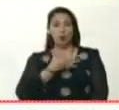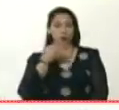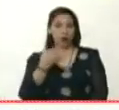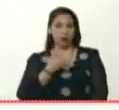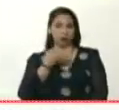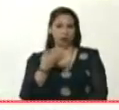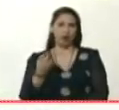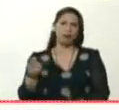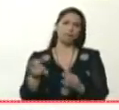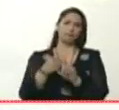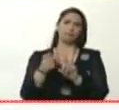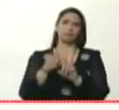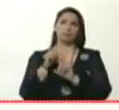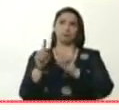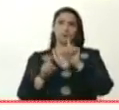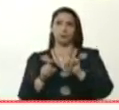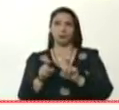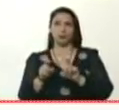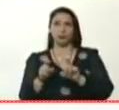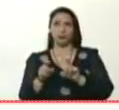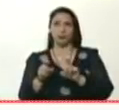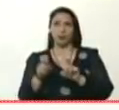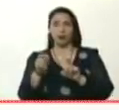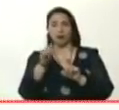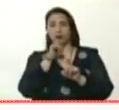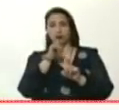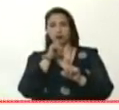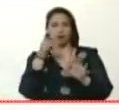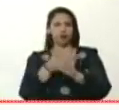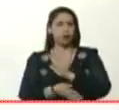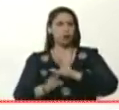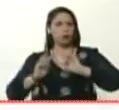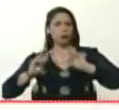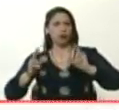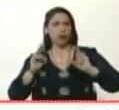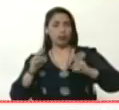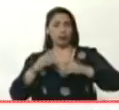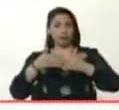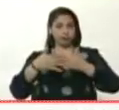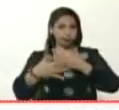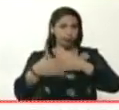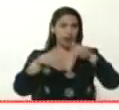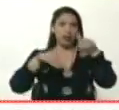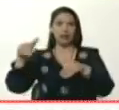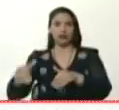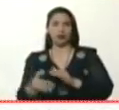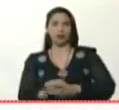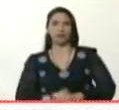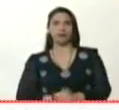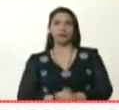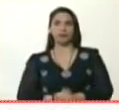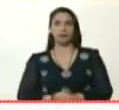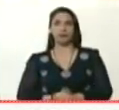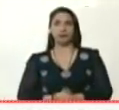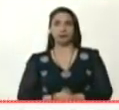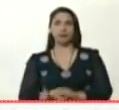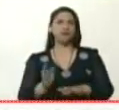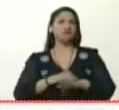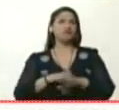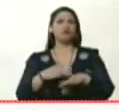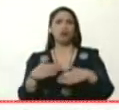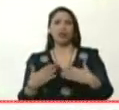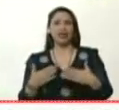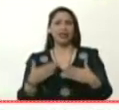Mi primera pregunta es la siguiente. En su alocución hacía mención sobre unas próximas elecciones parlamentarias. ¿Por qué adelantar